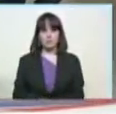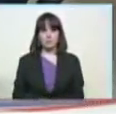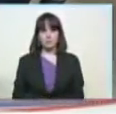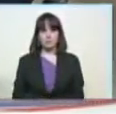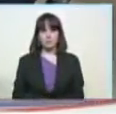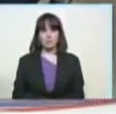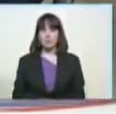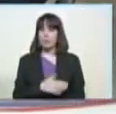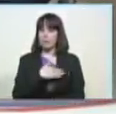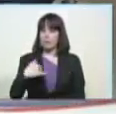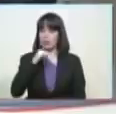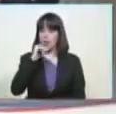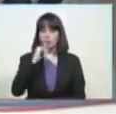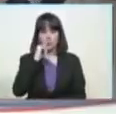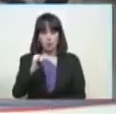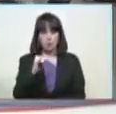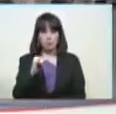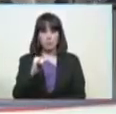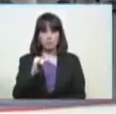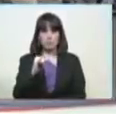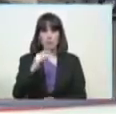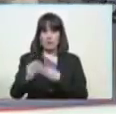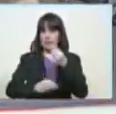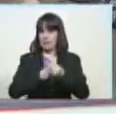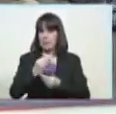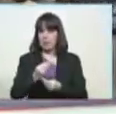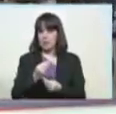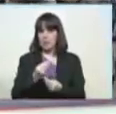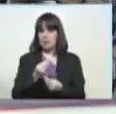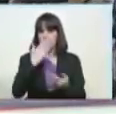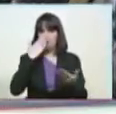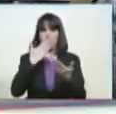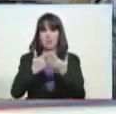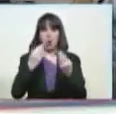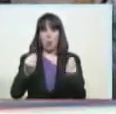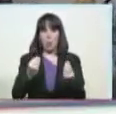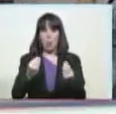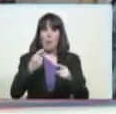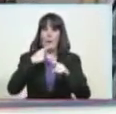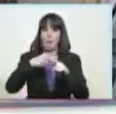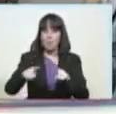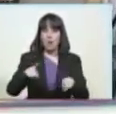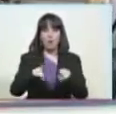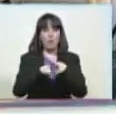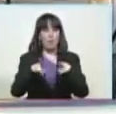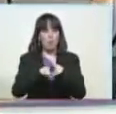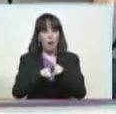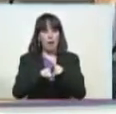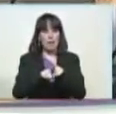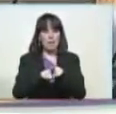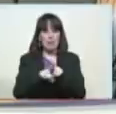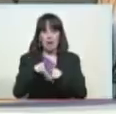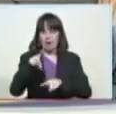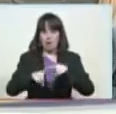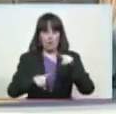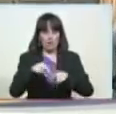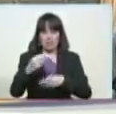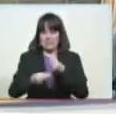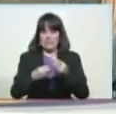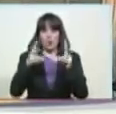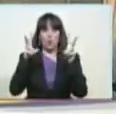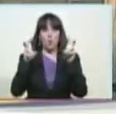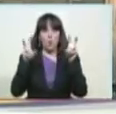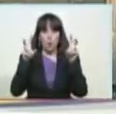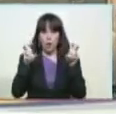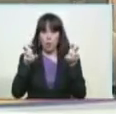pero hemos denunciado que lo estamos enfrentando pero sin lugar a dudas es un elemento totalmente nuevo